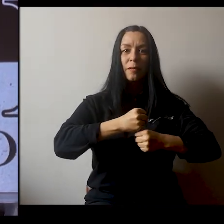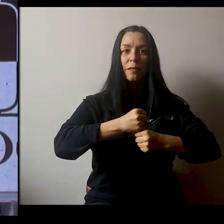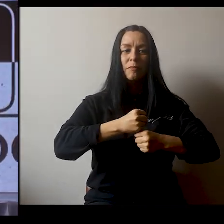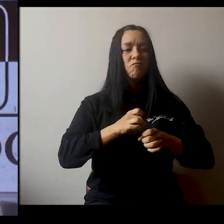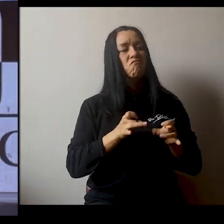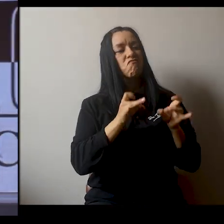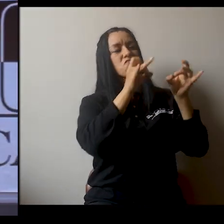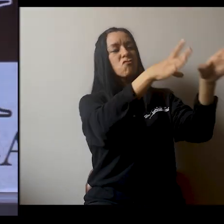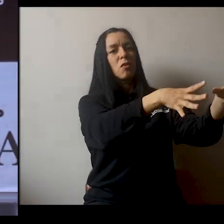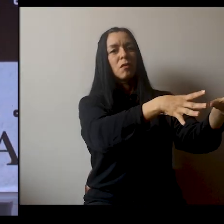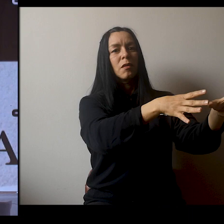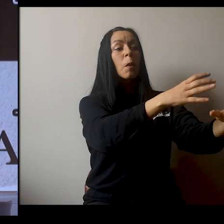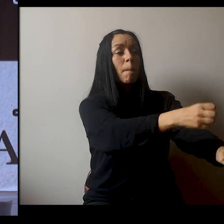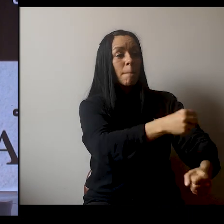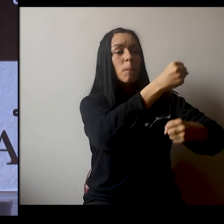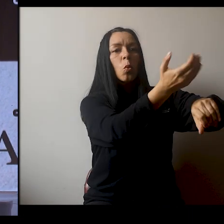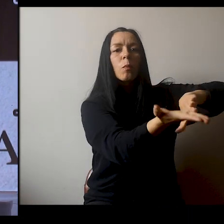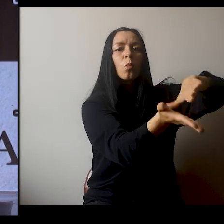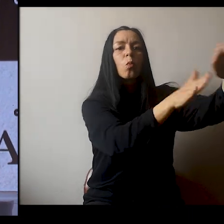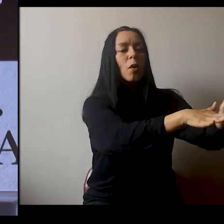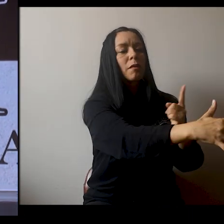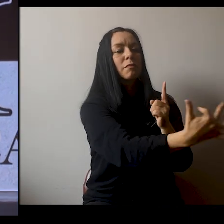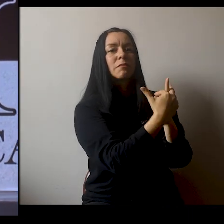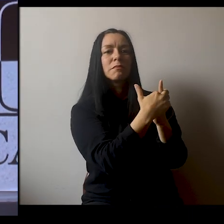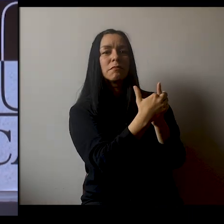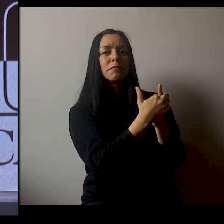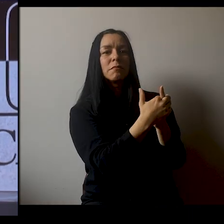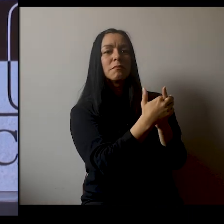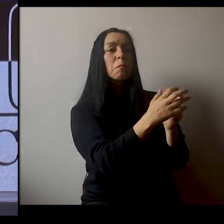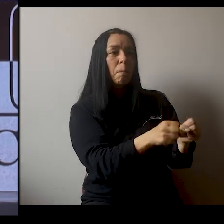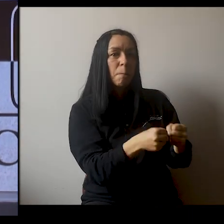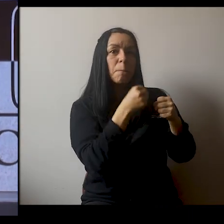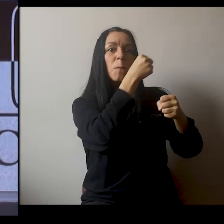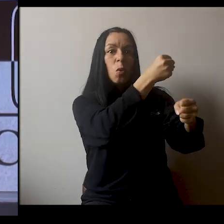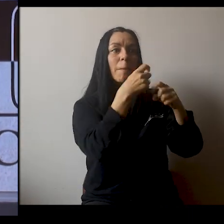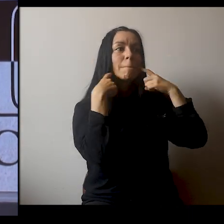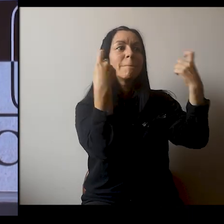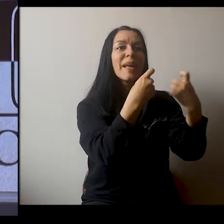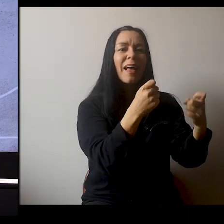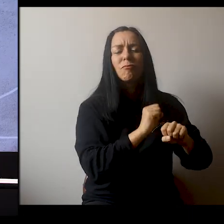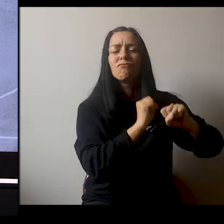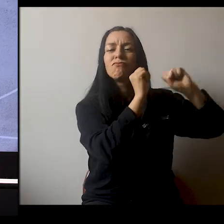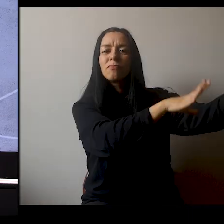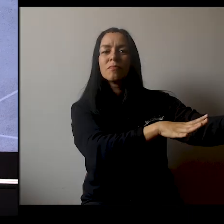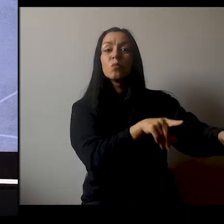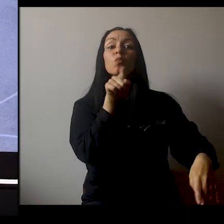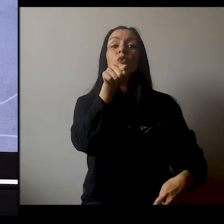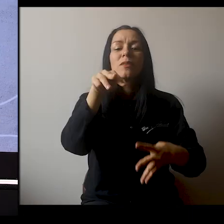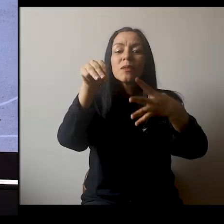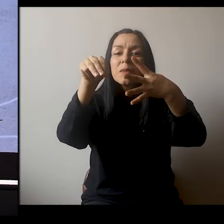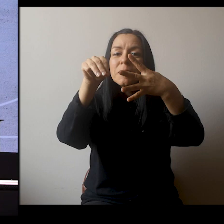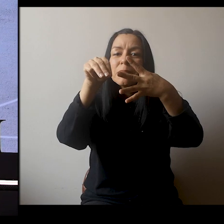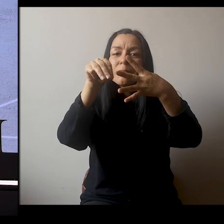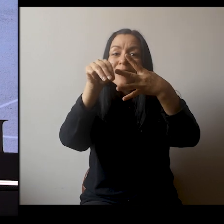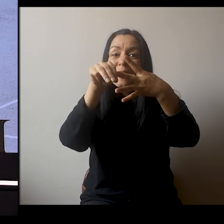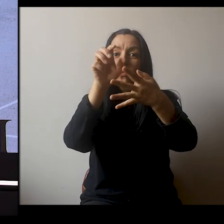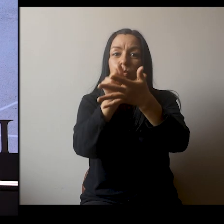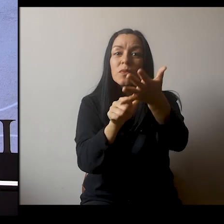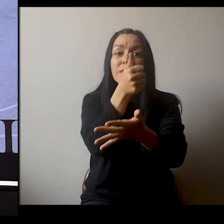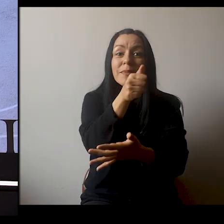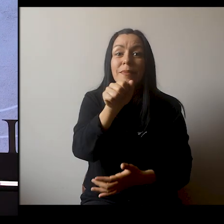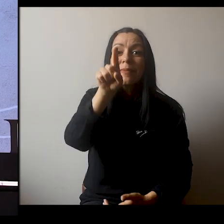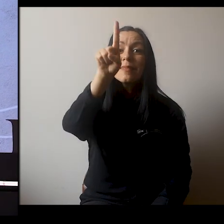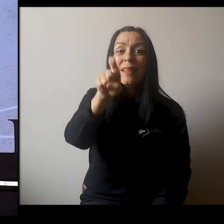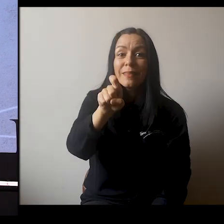nosotros nos ha librado del poder de la muerte y del pecado. Por eso Jesús dijo en Marcos